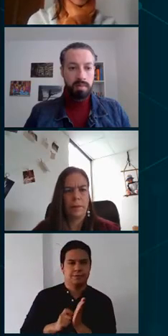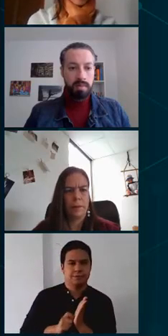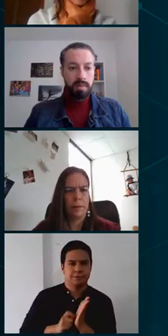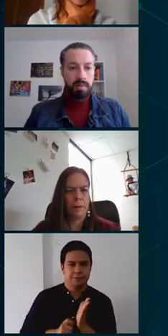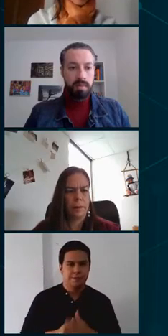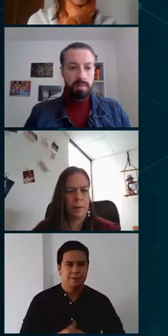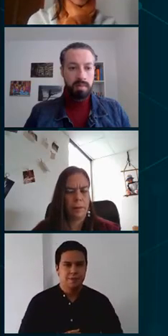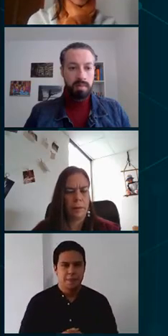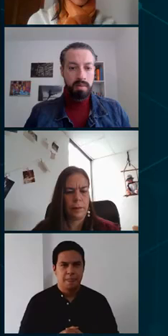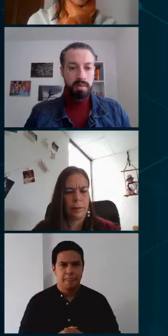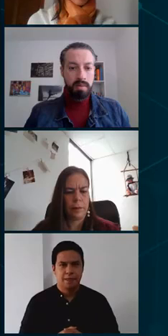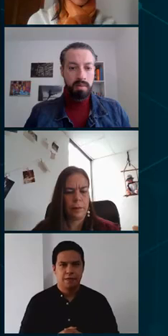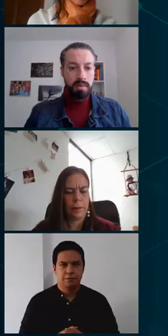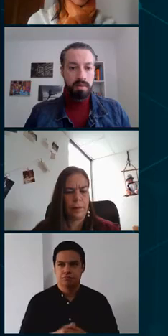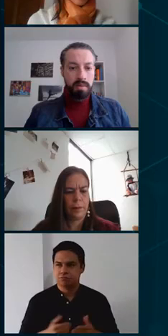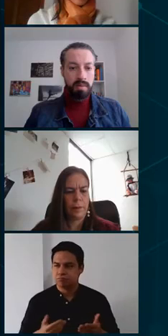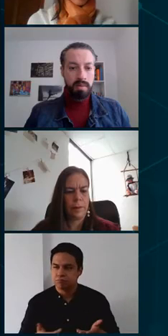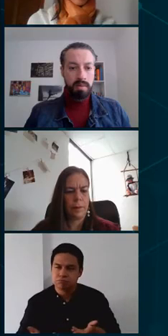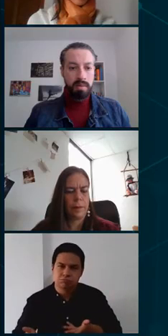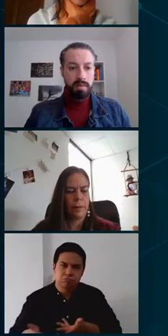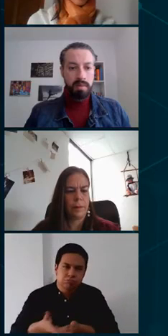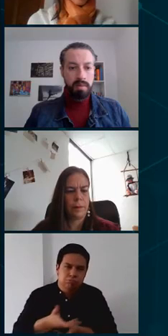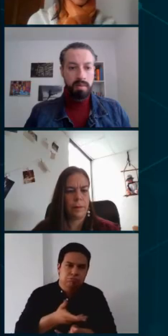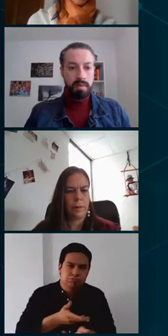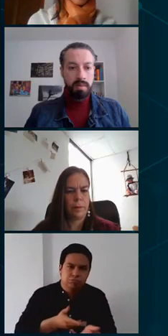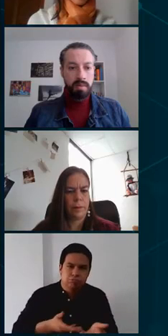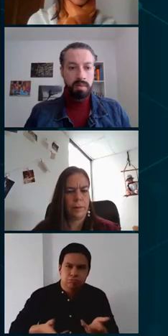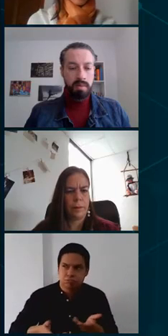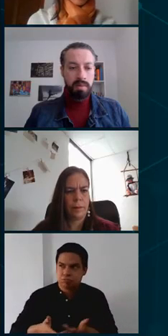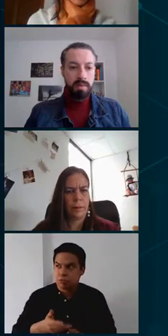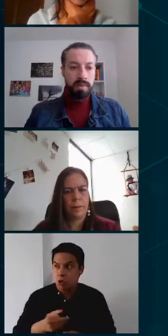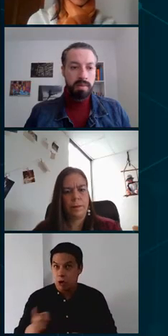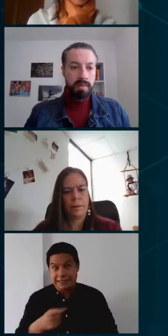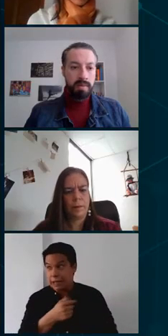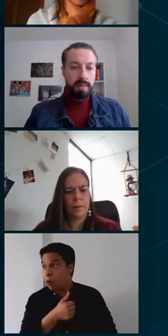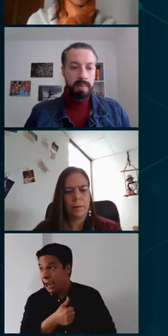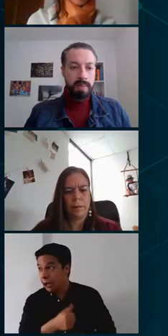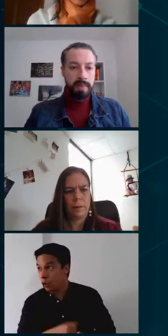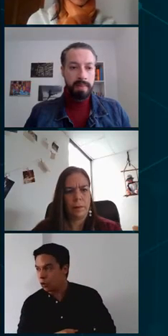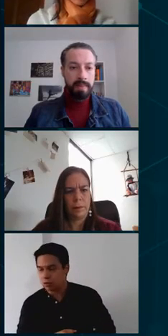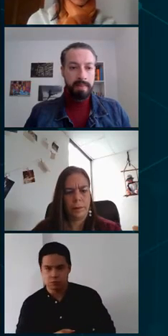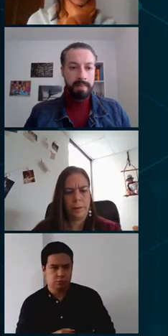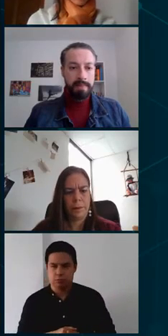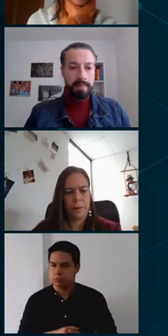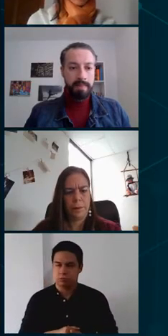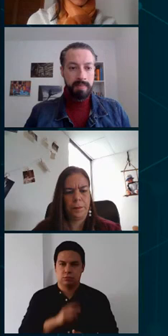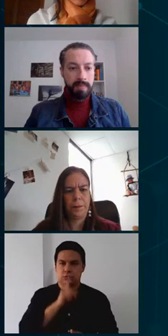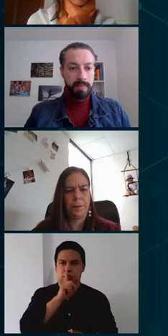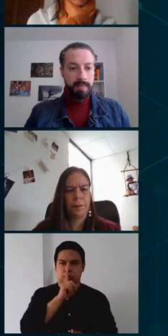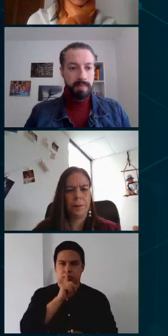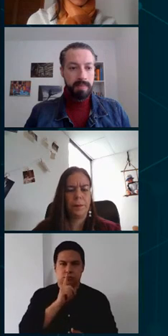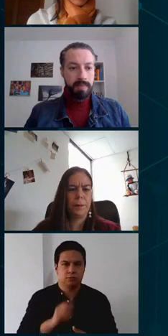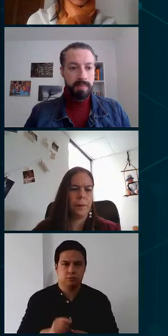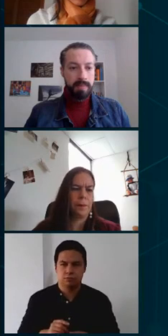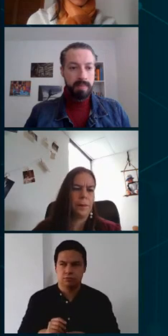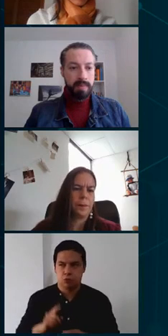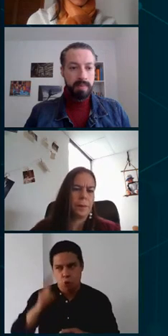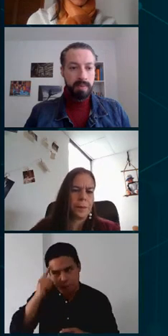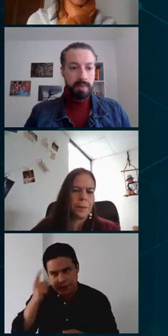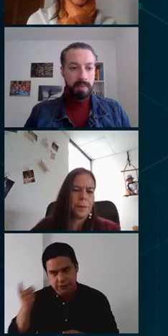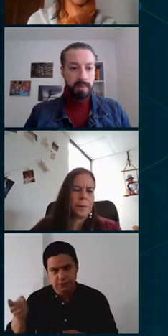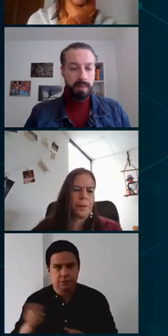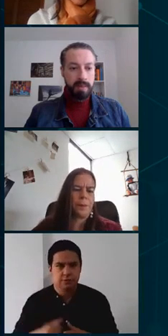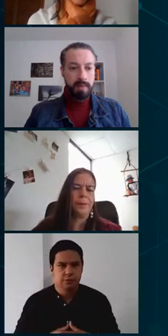con él y directamente con el que nos puede brindar esa información, y no indicarle o